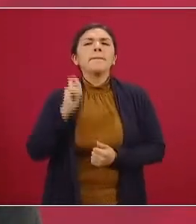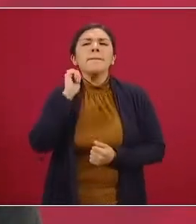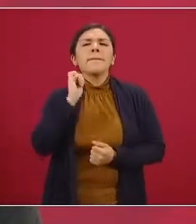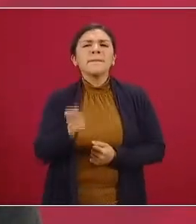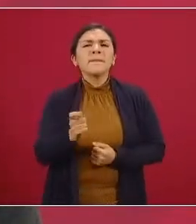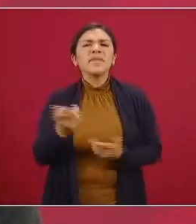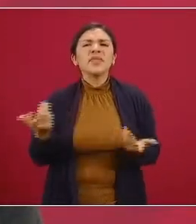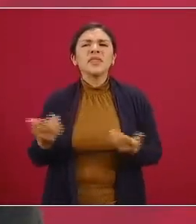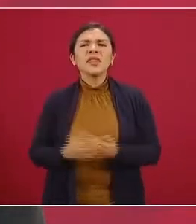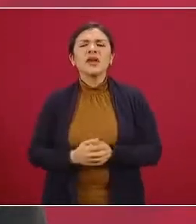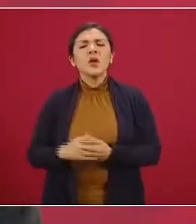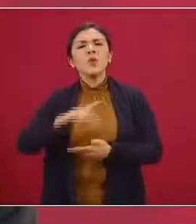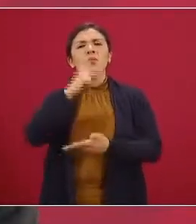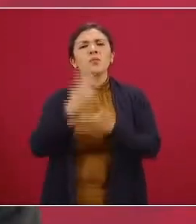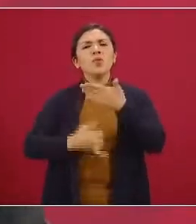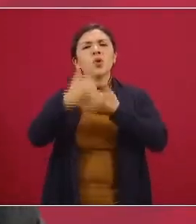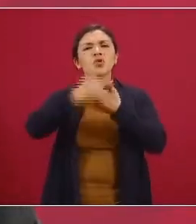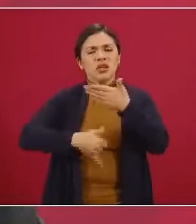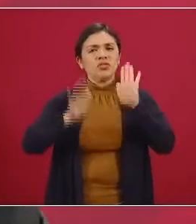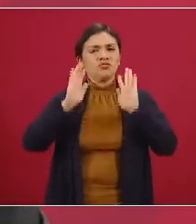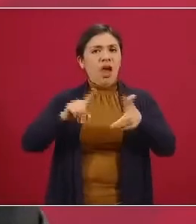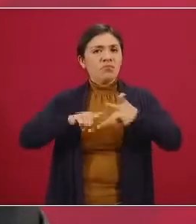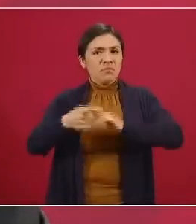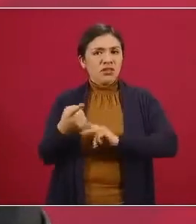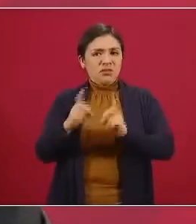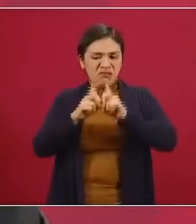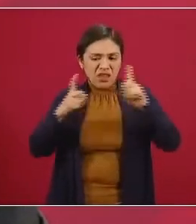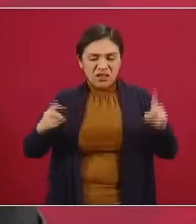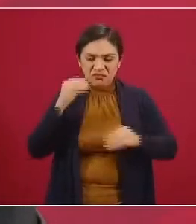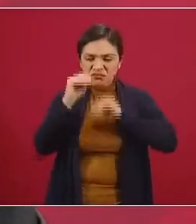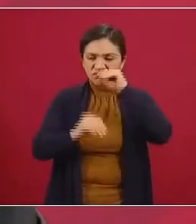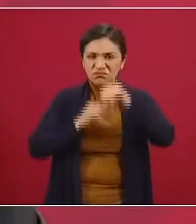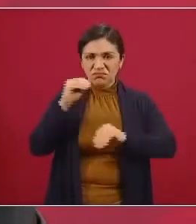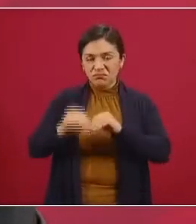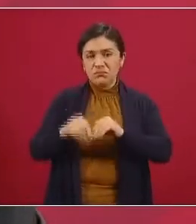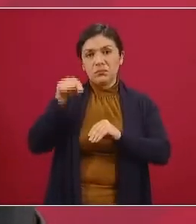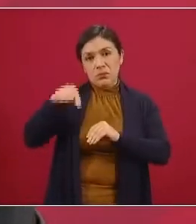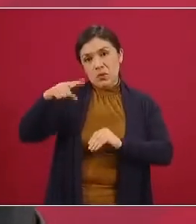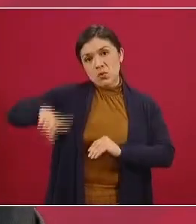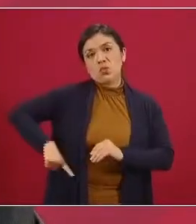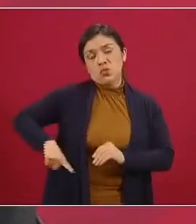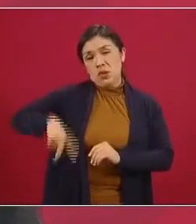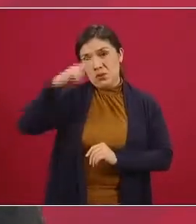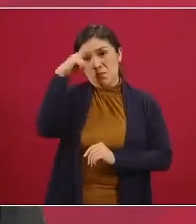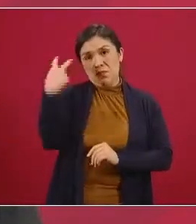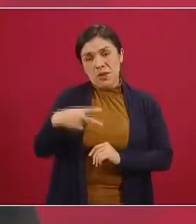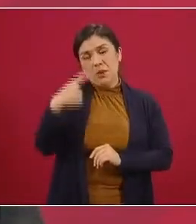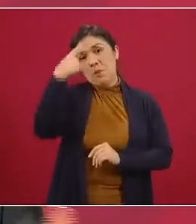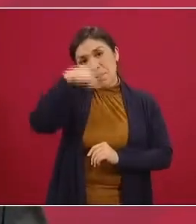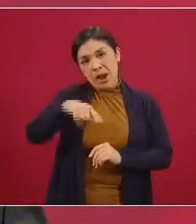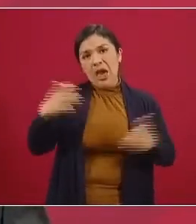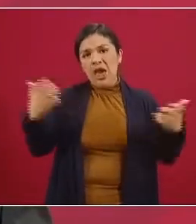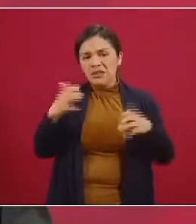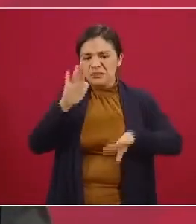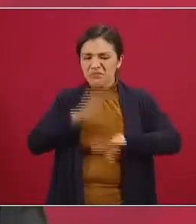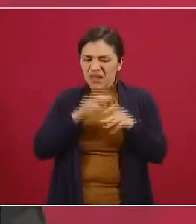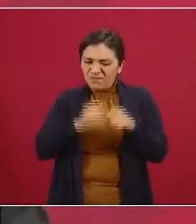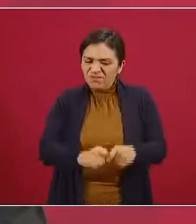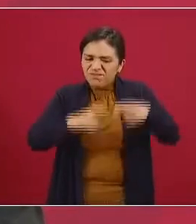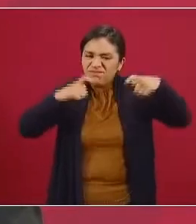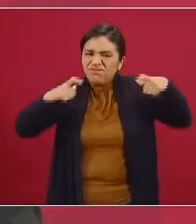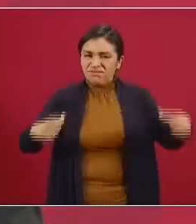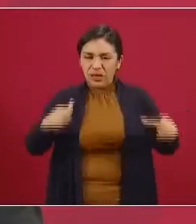sobre el proyecto ya en avanzado desarrollo que tenemos en el Gobierno de México para expandir